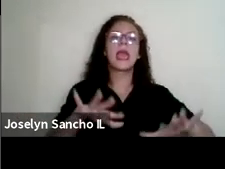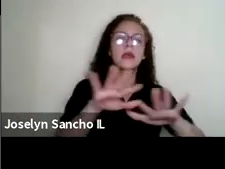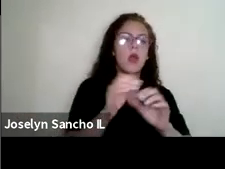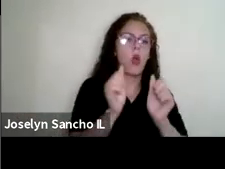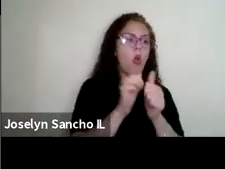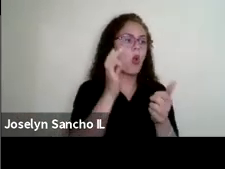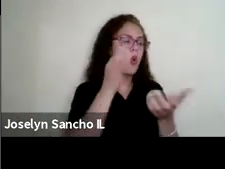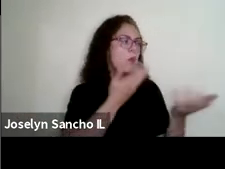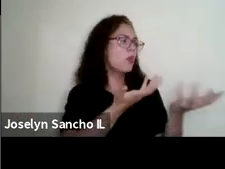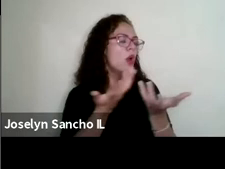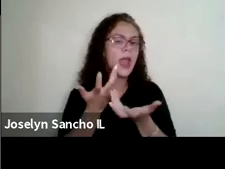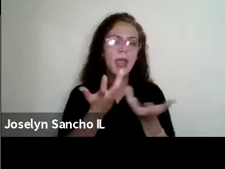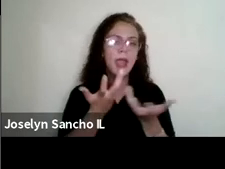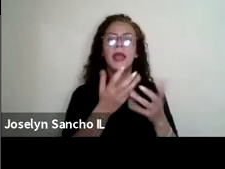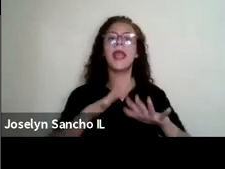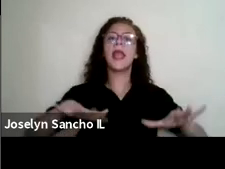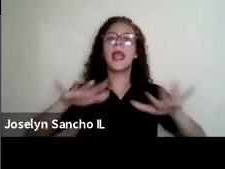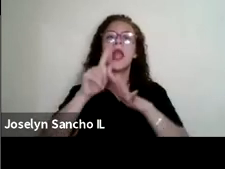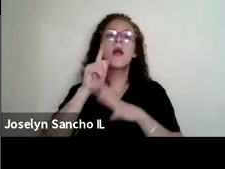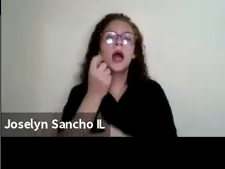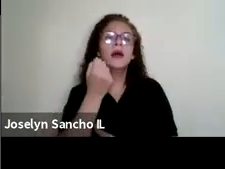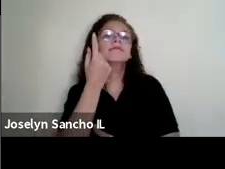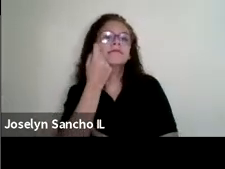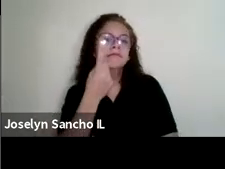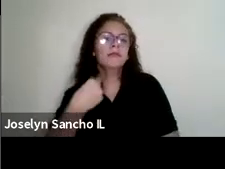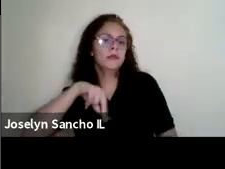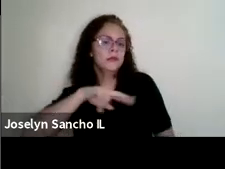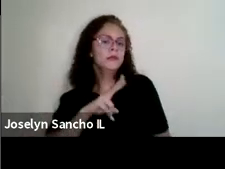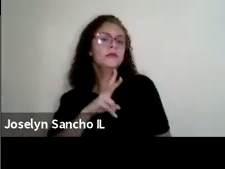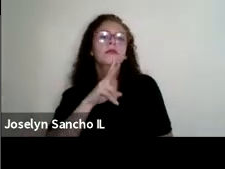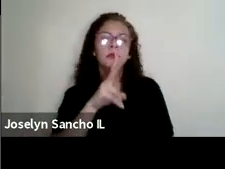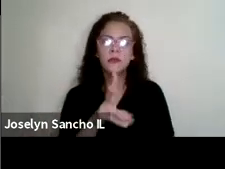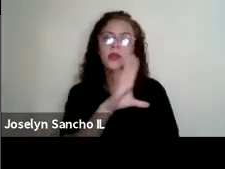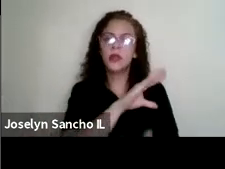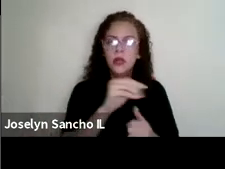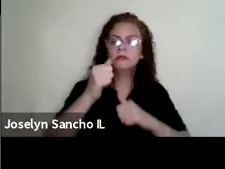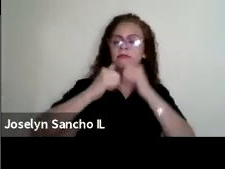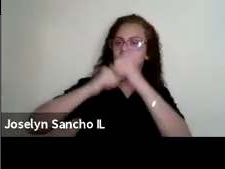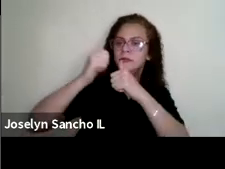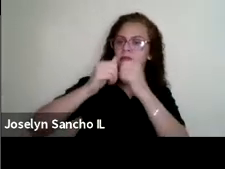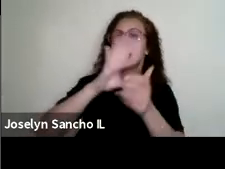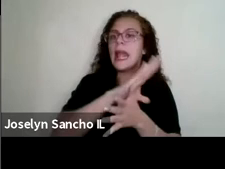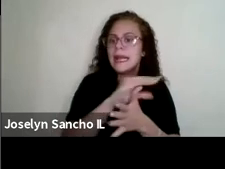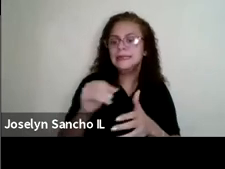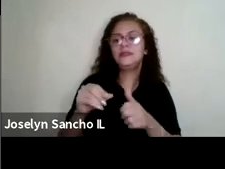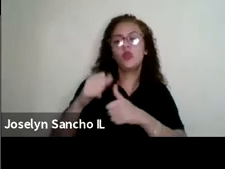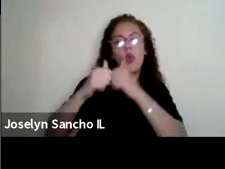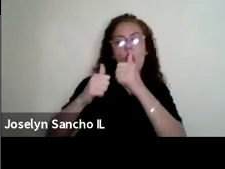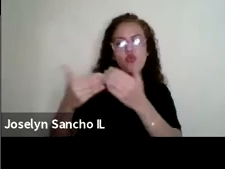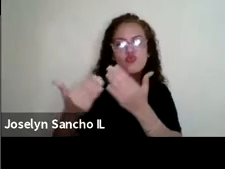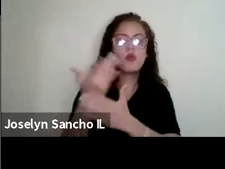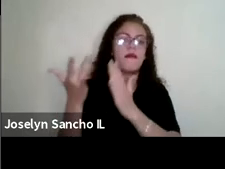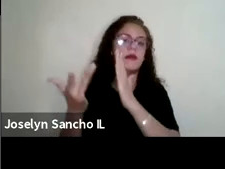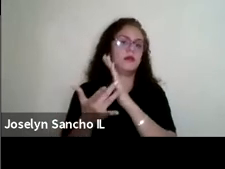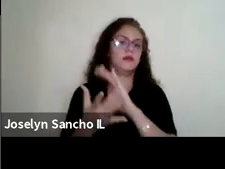mujeres, espacios para comprender nuestras realidades y deconstruirlas y construir nueva